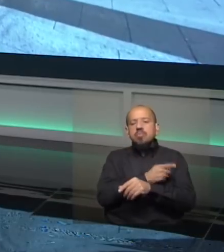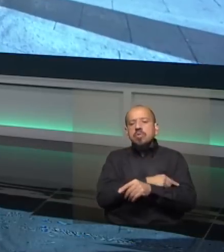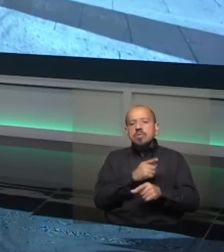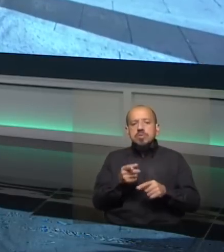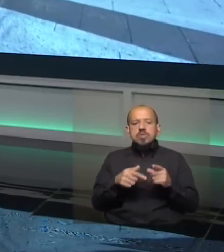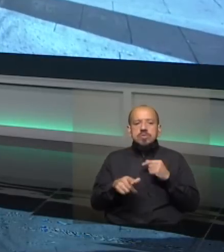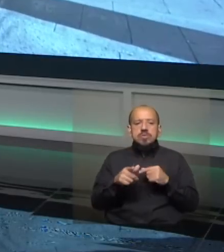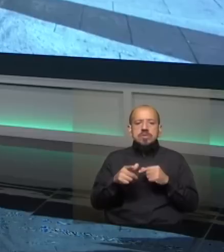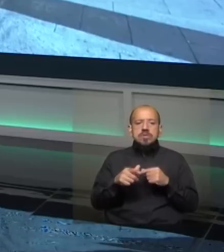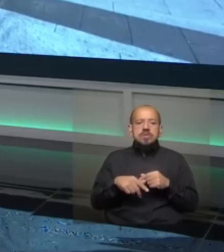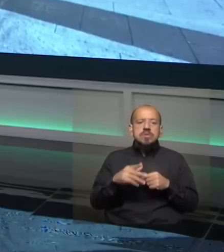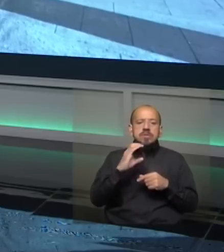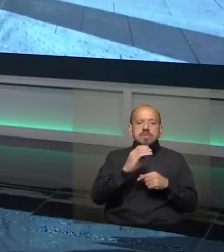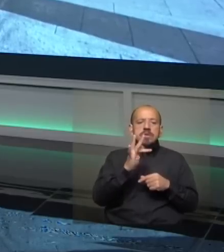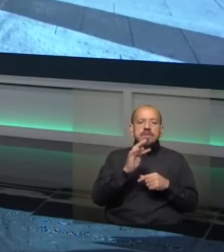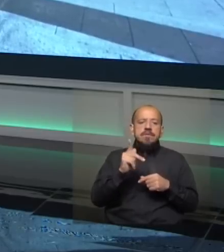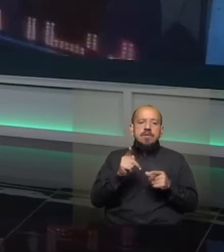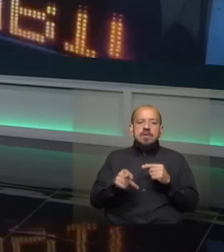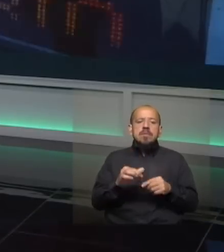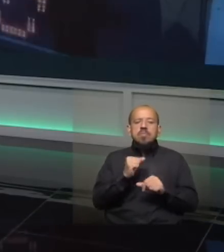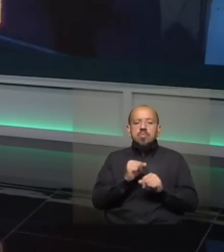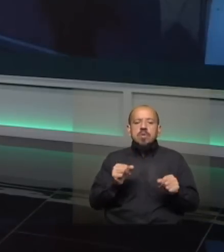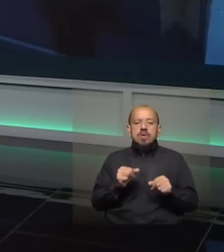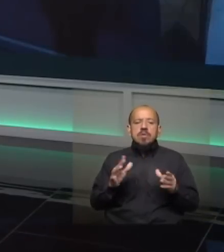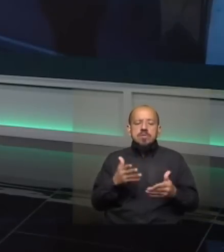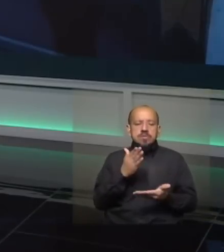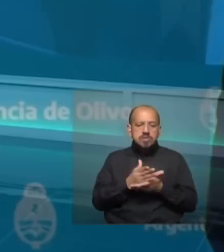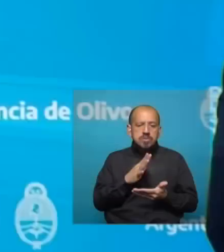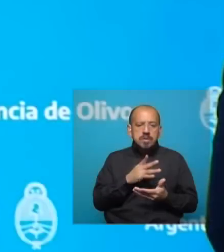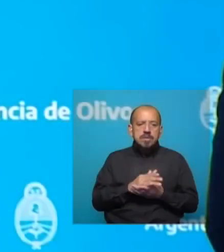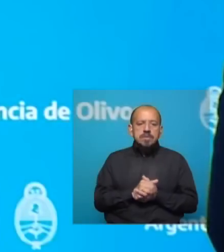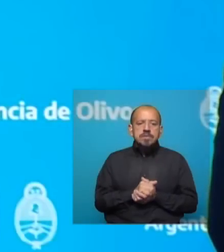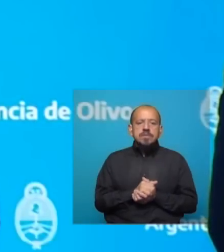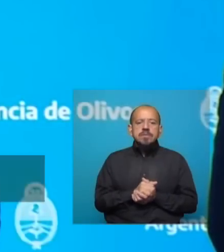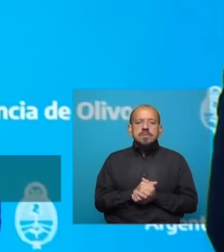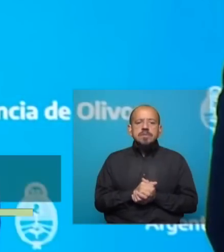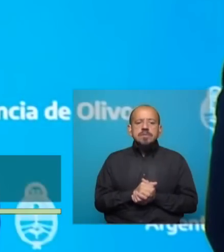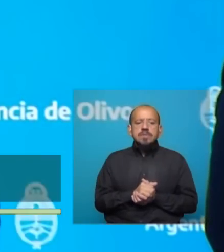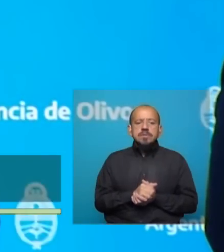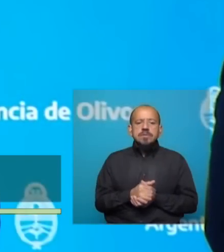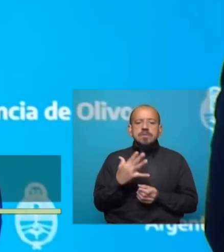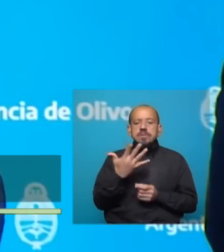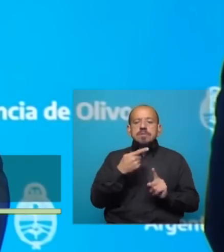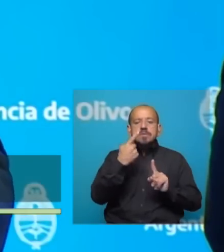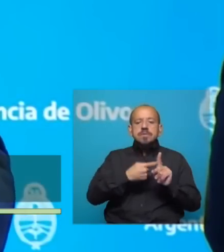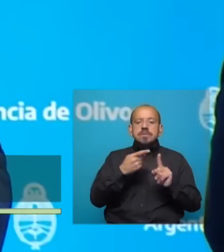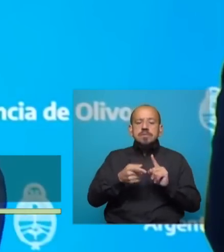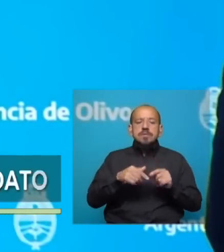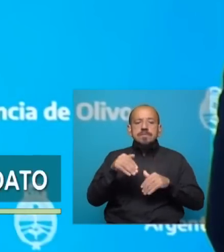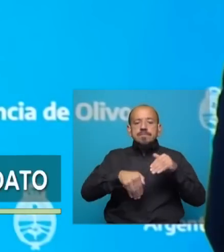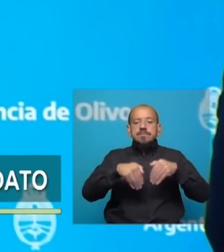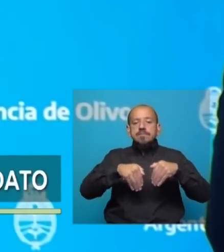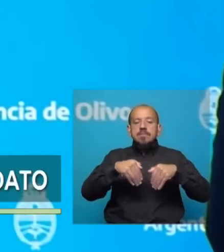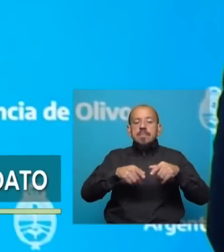si Cristina Fernández quiere presentarse puede hacerlo qué tiene todo el derecho a sólo cinco meses de las elecciones